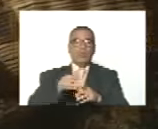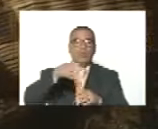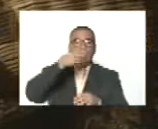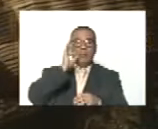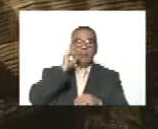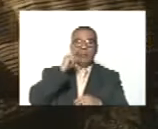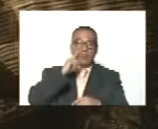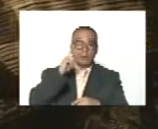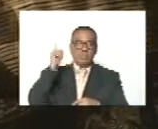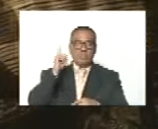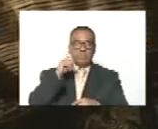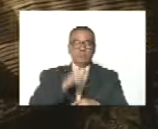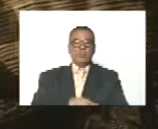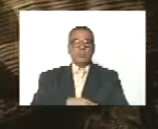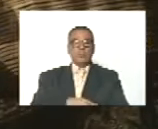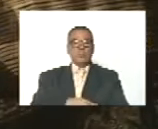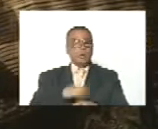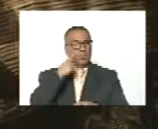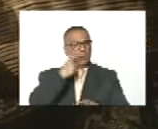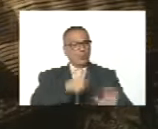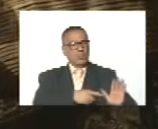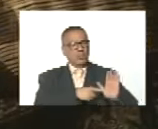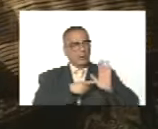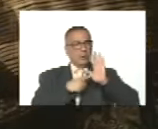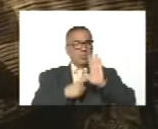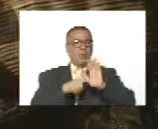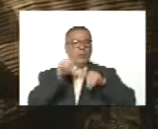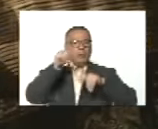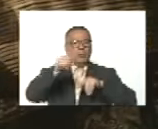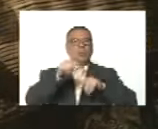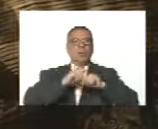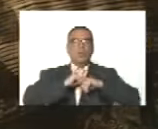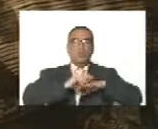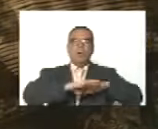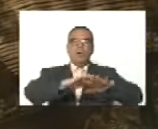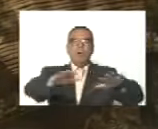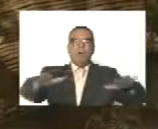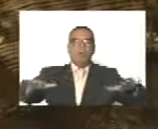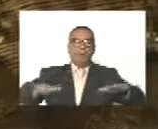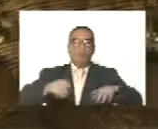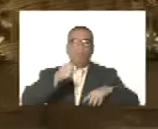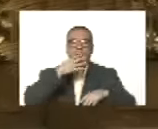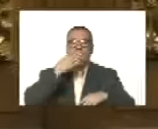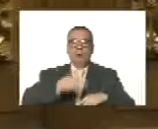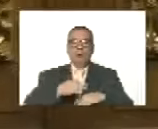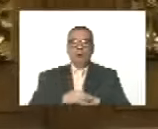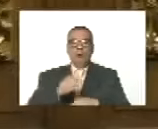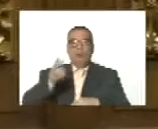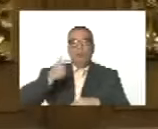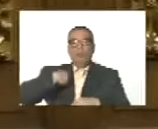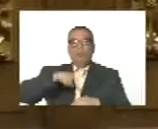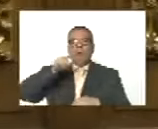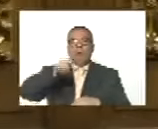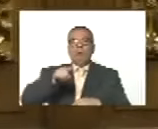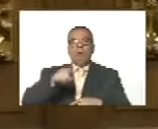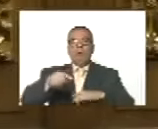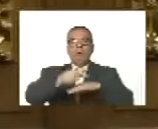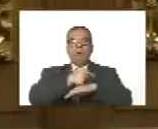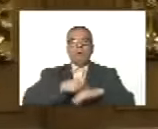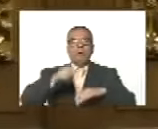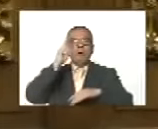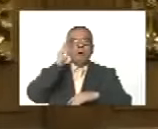café y que fueron identificados por una de las plataformas más efectivas que tiene este